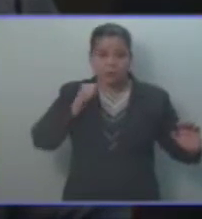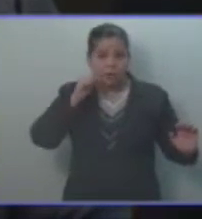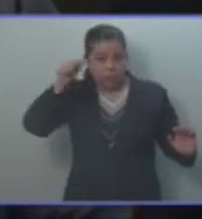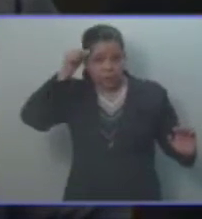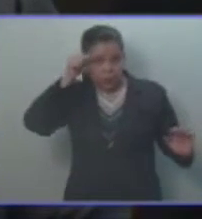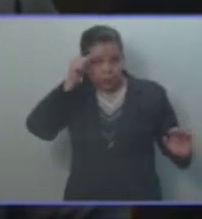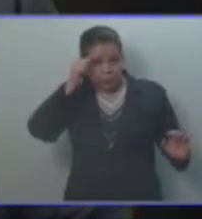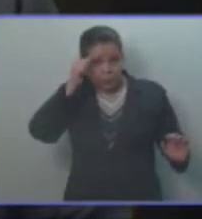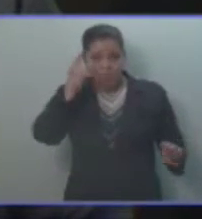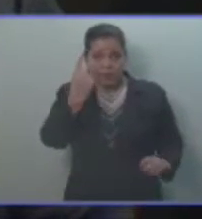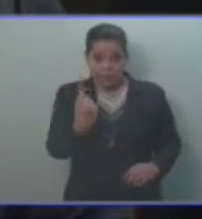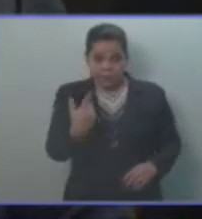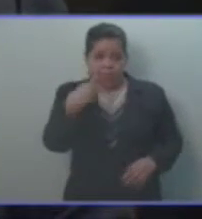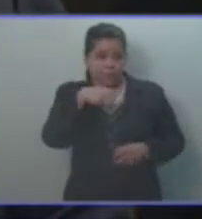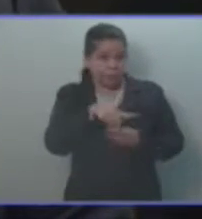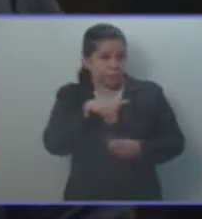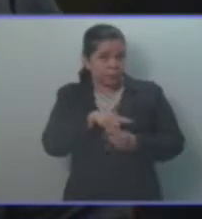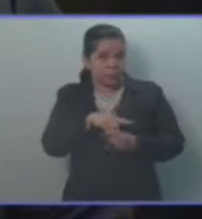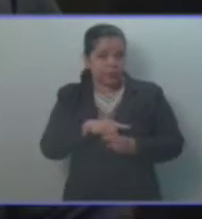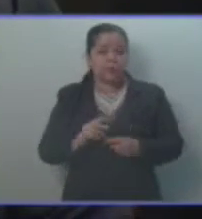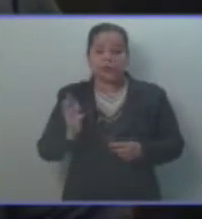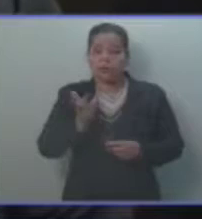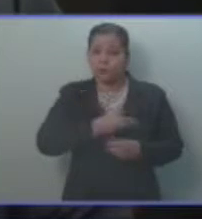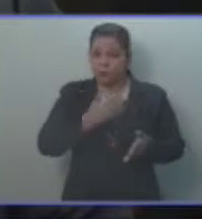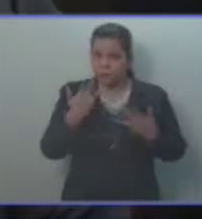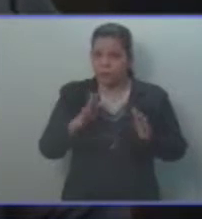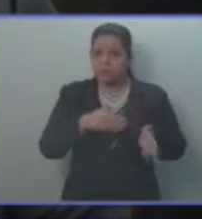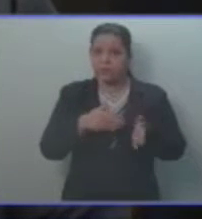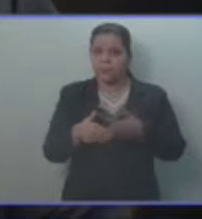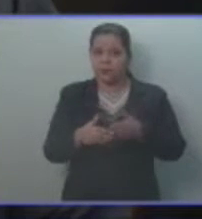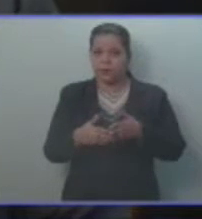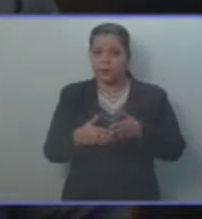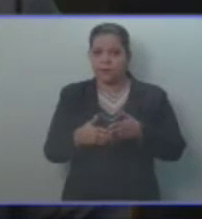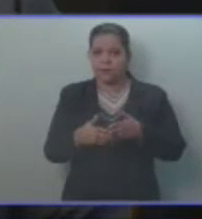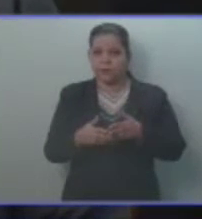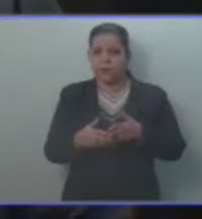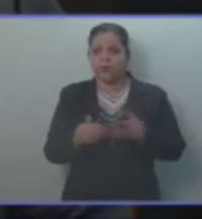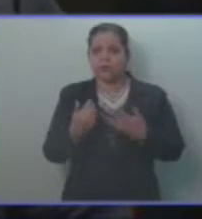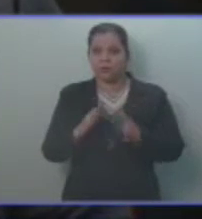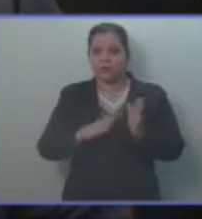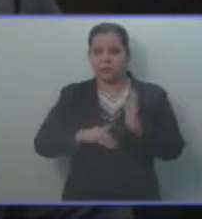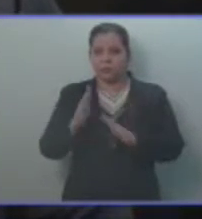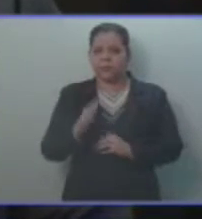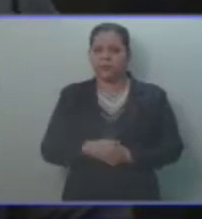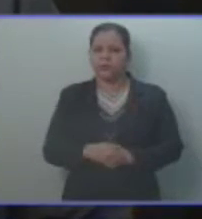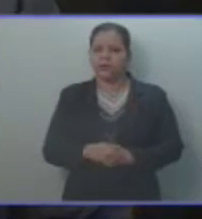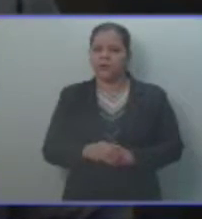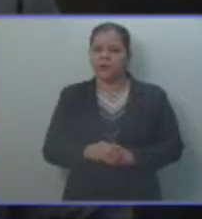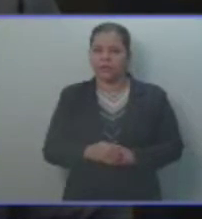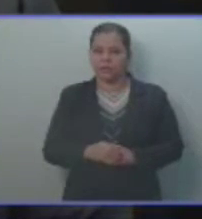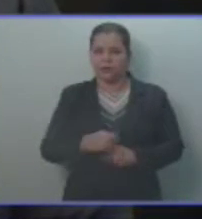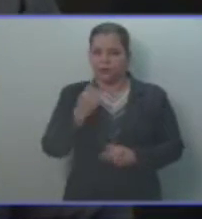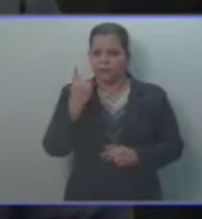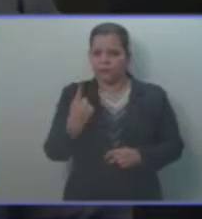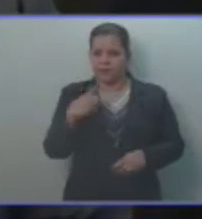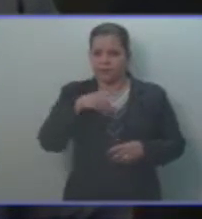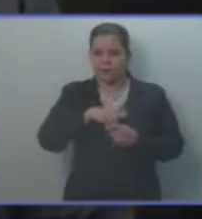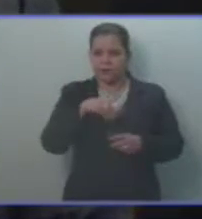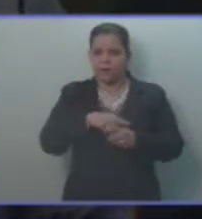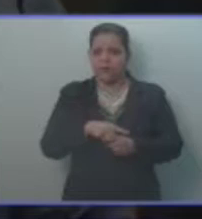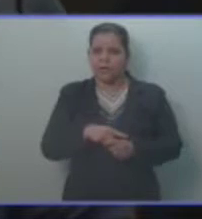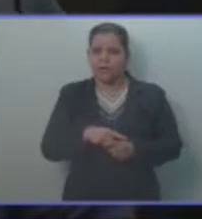con Discapacidad, hemos iniciado ya el estudio de la nueva ley de inclusión para las personas con